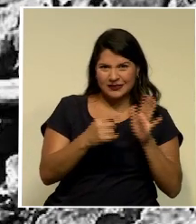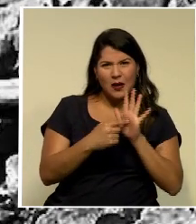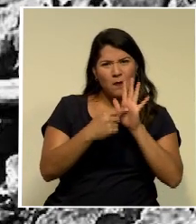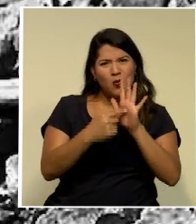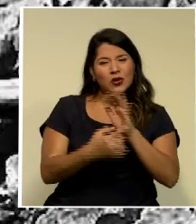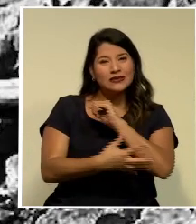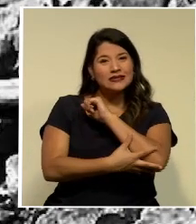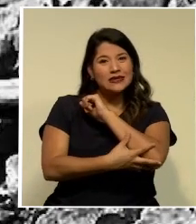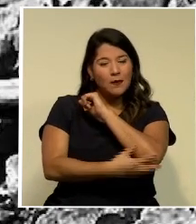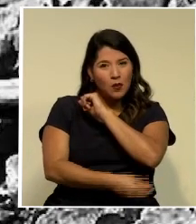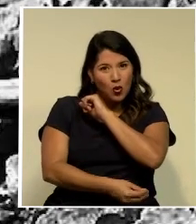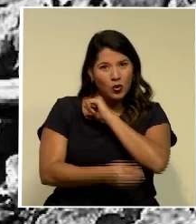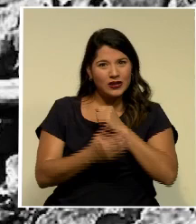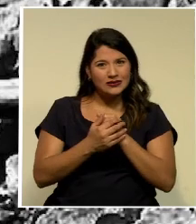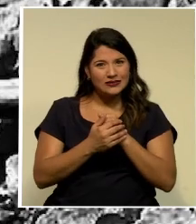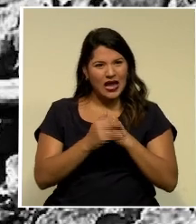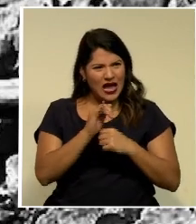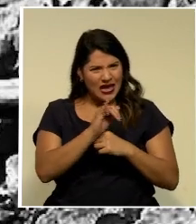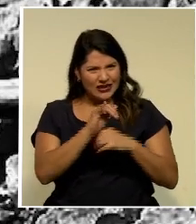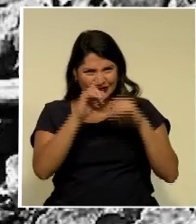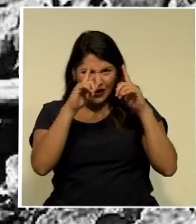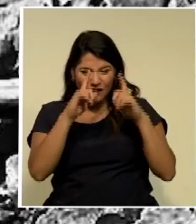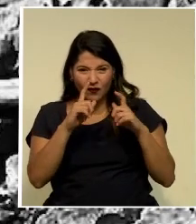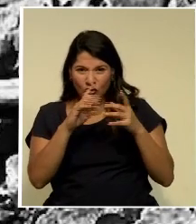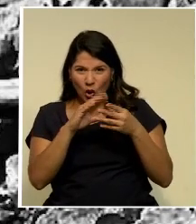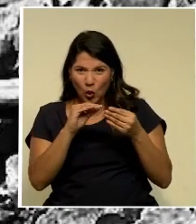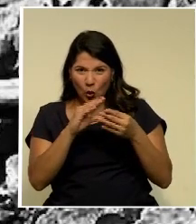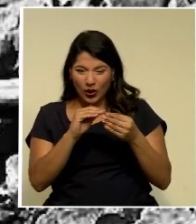pobreza. La foto es elocuente en eso.